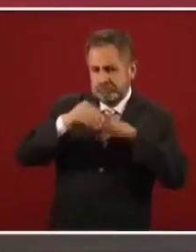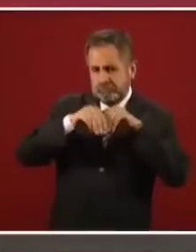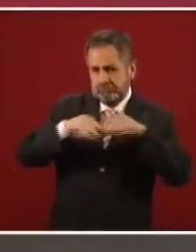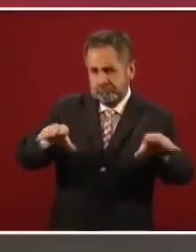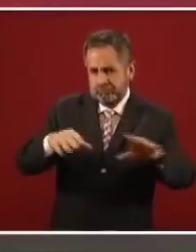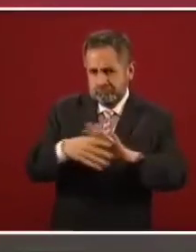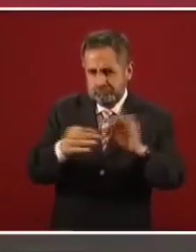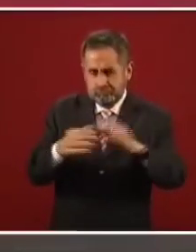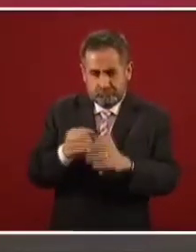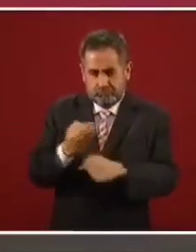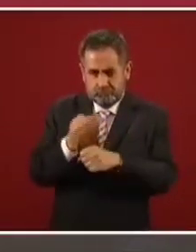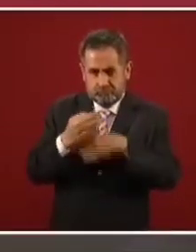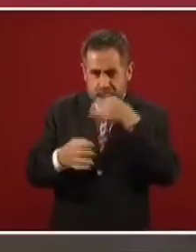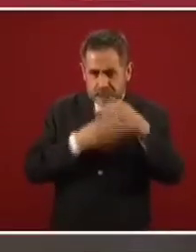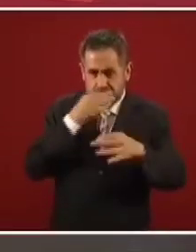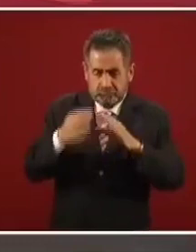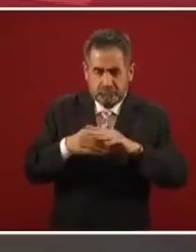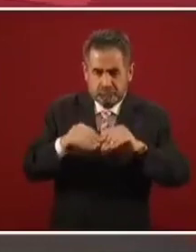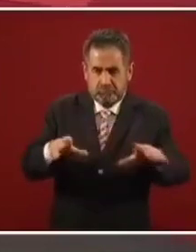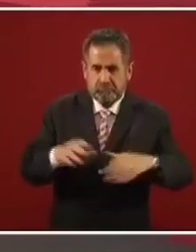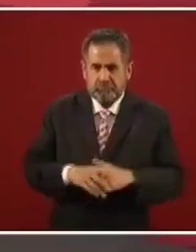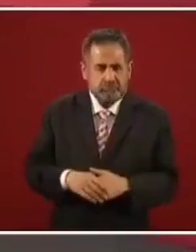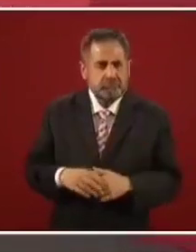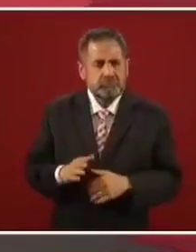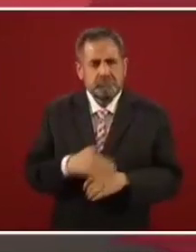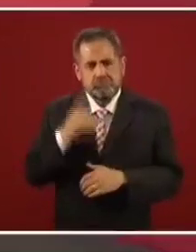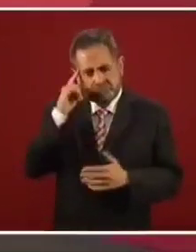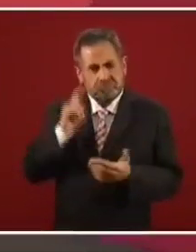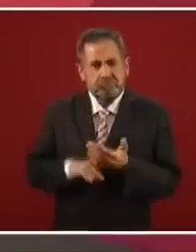ahora, si les parece, porque